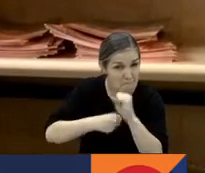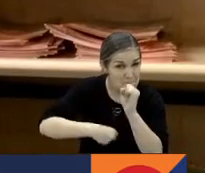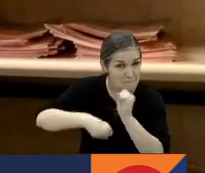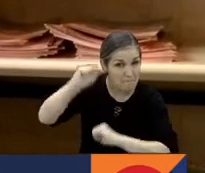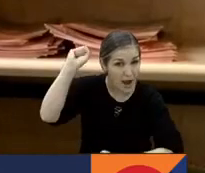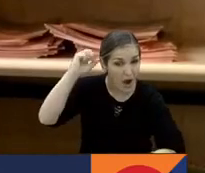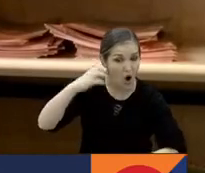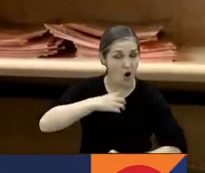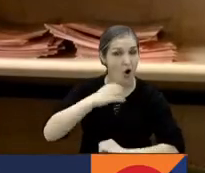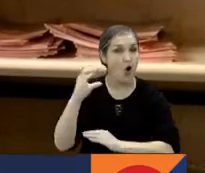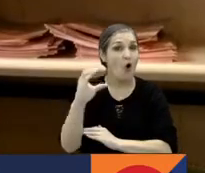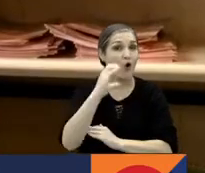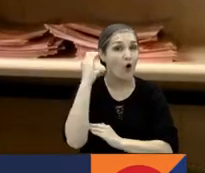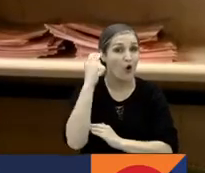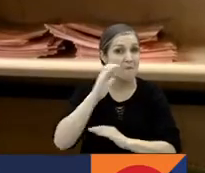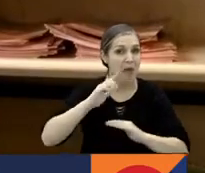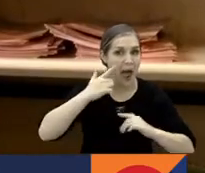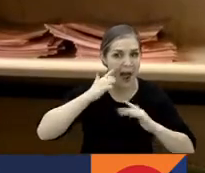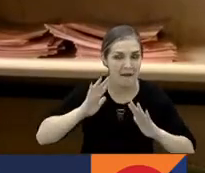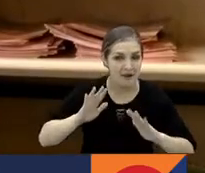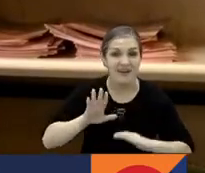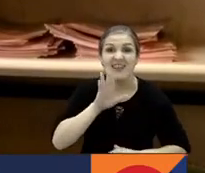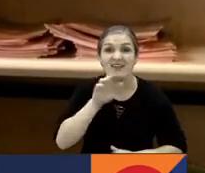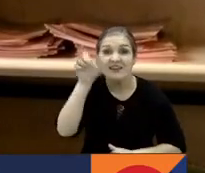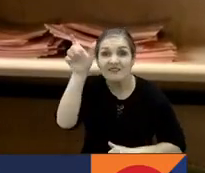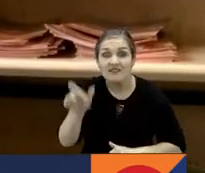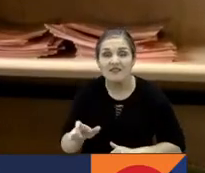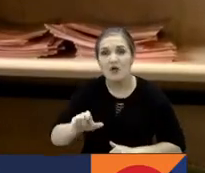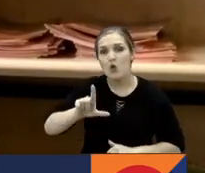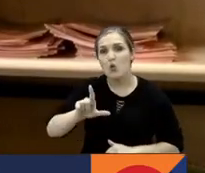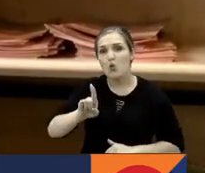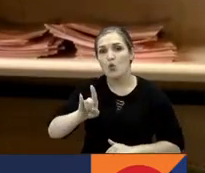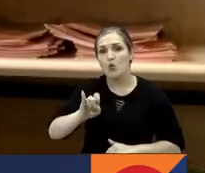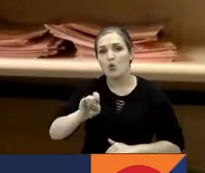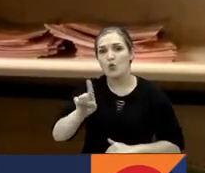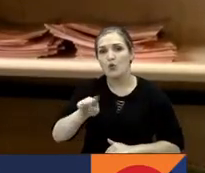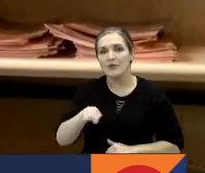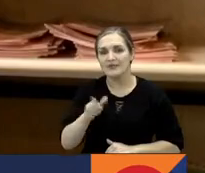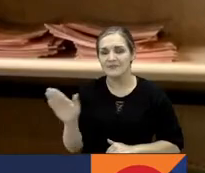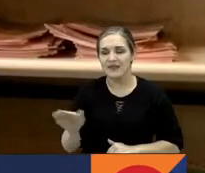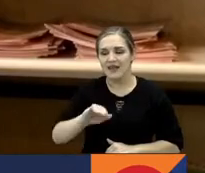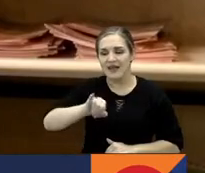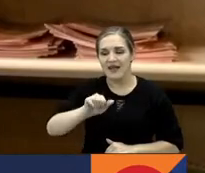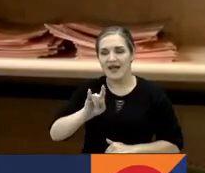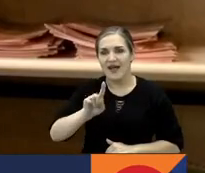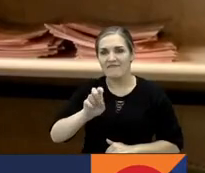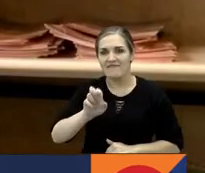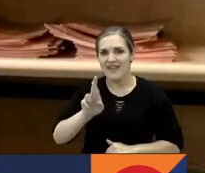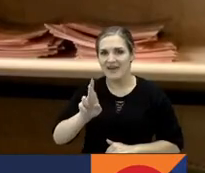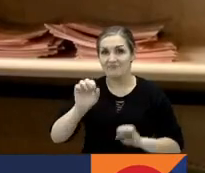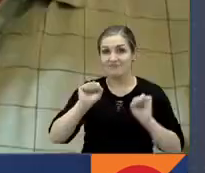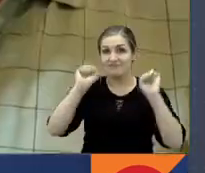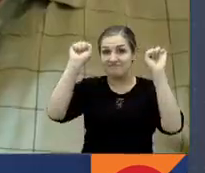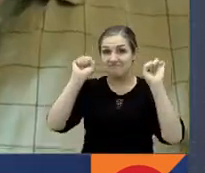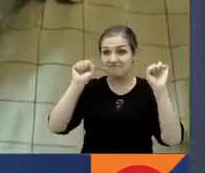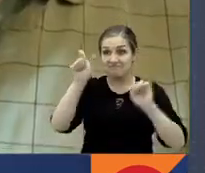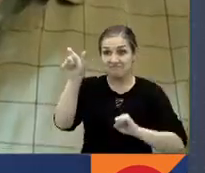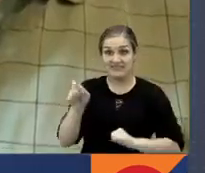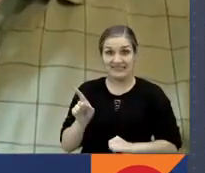en estos Juegos Olímpicos. Luis Javier Mosquera es el nombre. Levantamiento de pesas, halterofilia, su